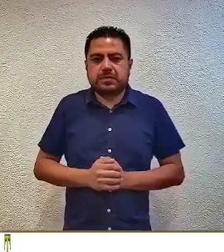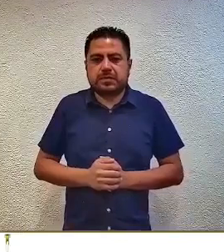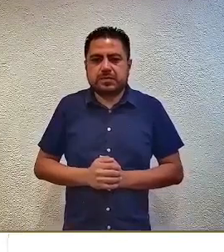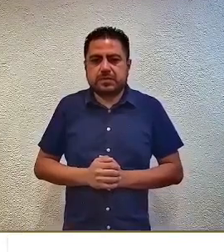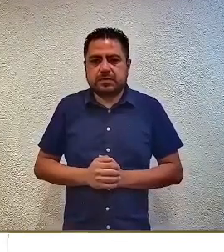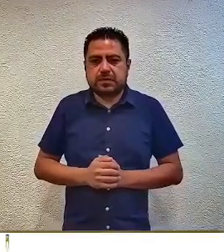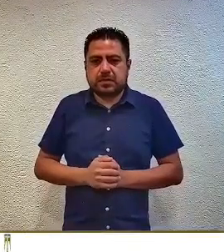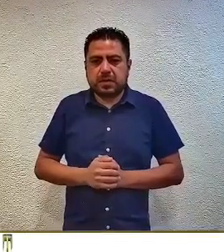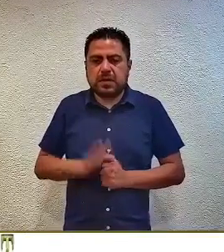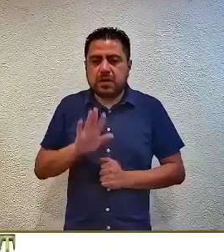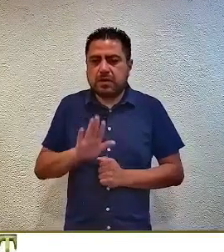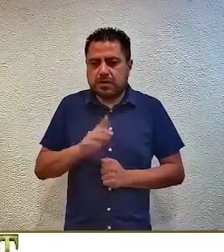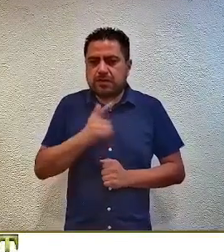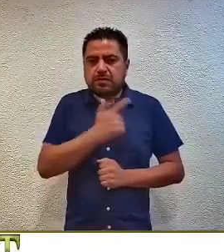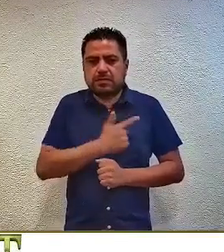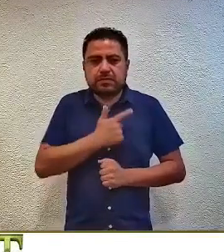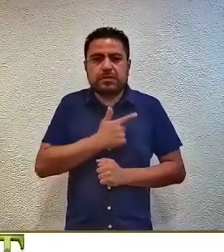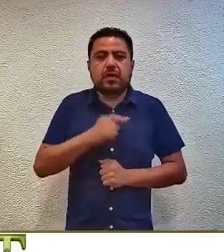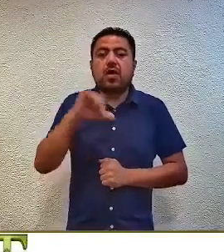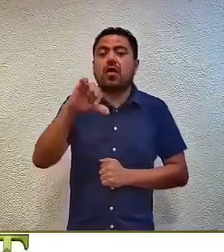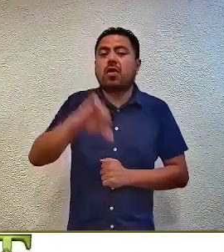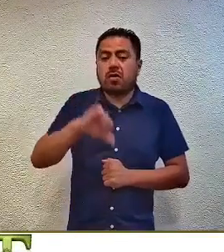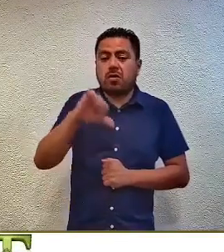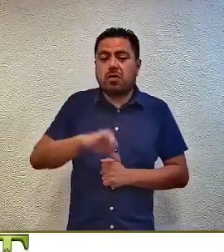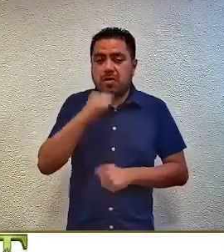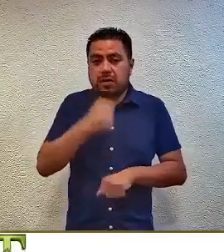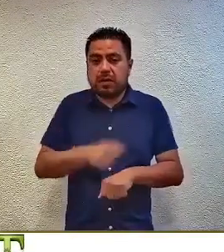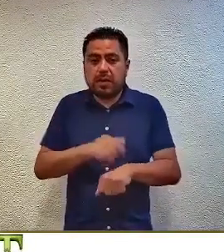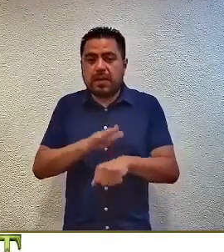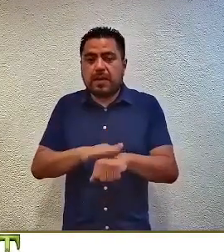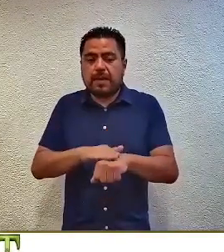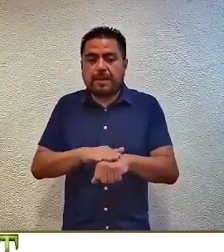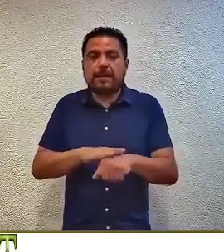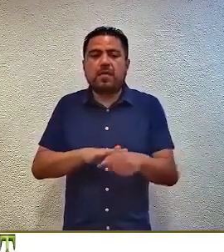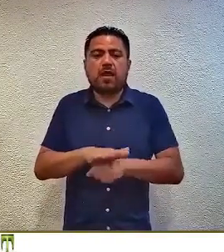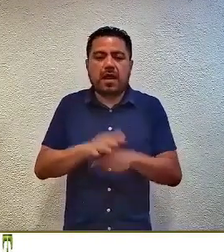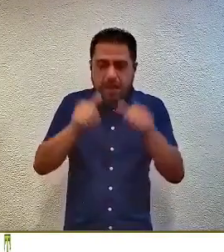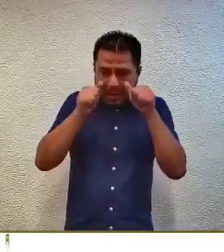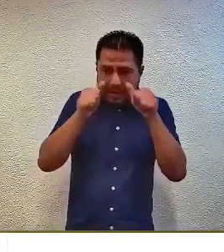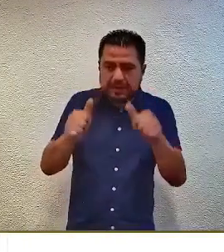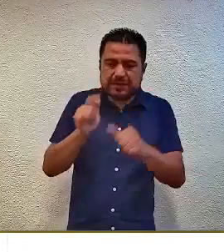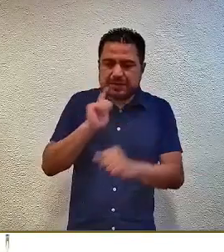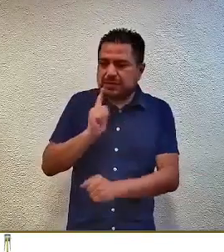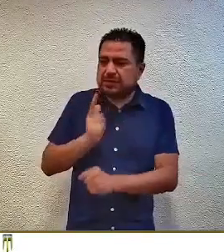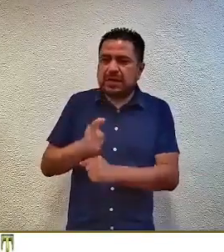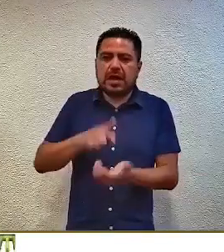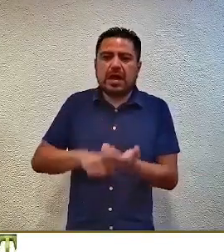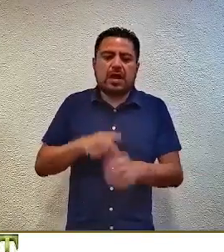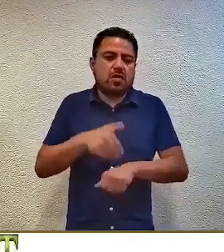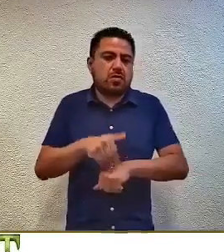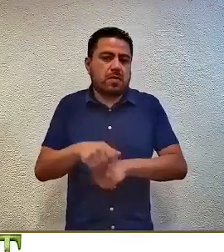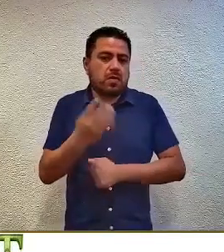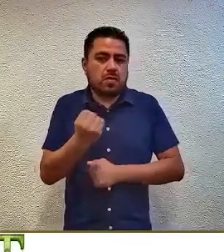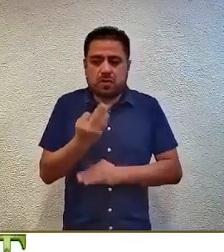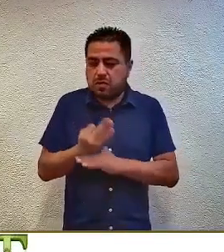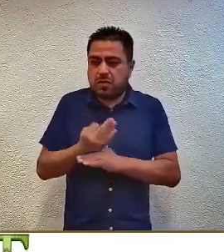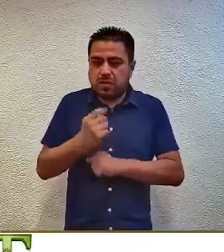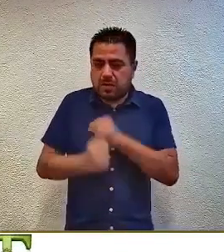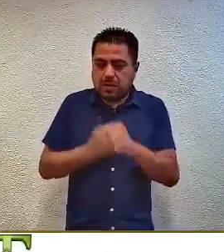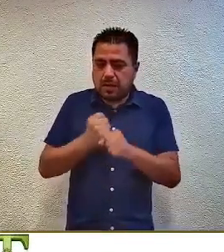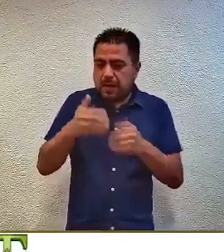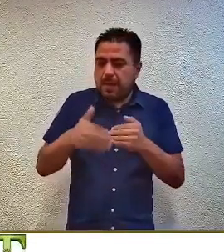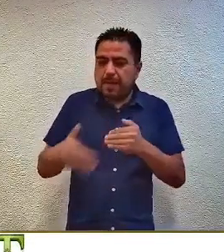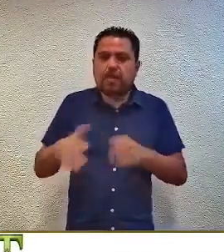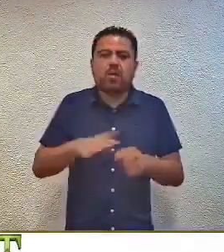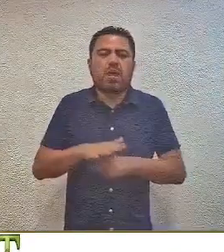Con su autorización, magistrada presidenta, doy cuenta de la resolución del recurso de apelación identificado con el número 9 del presente año, conformado